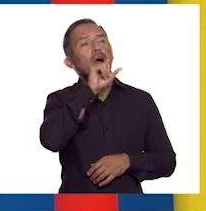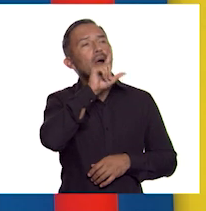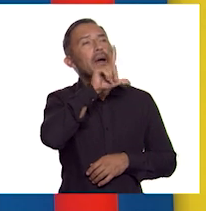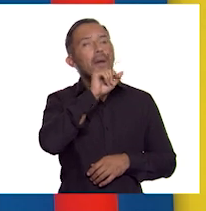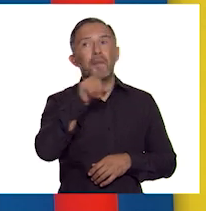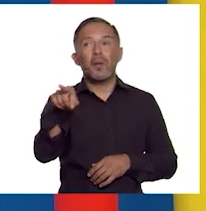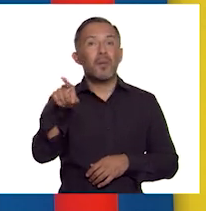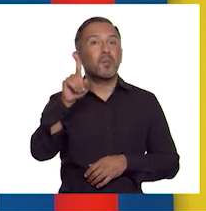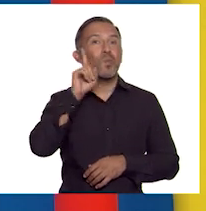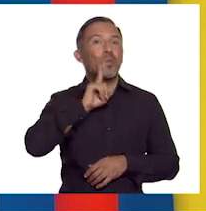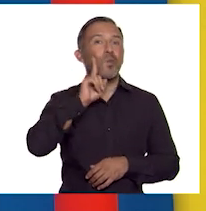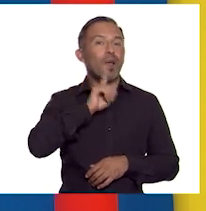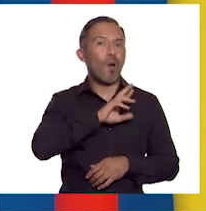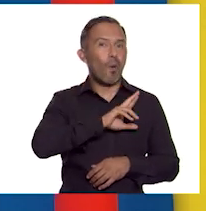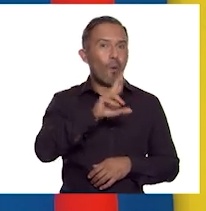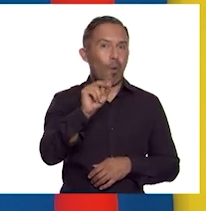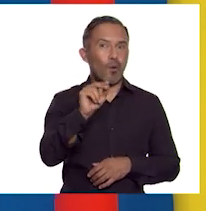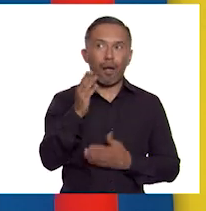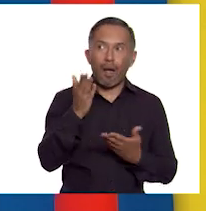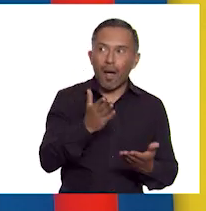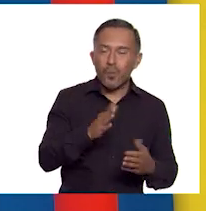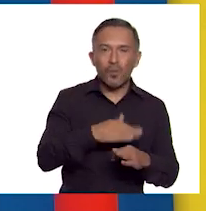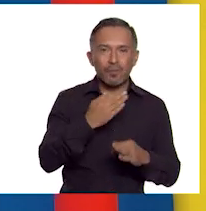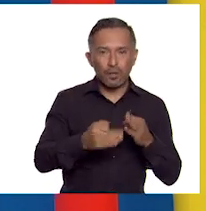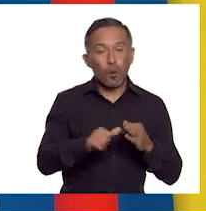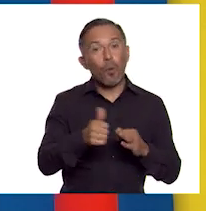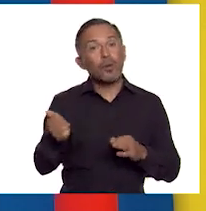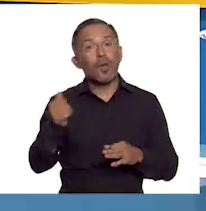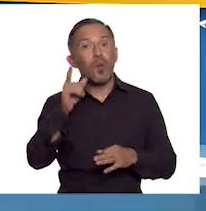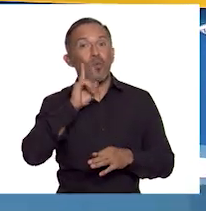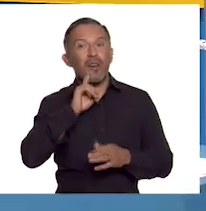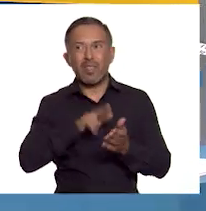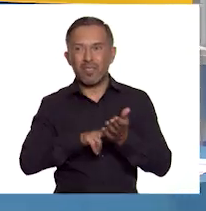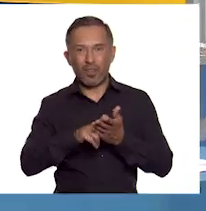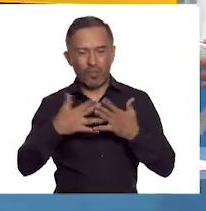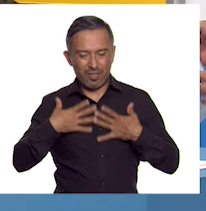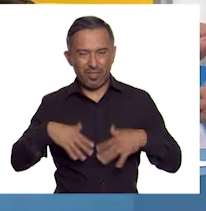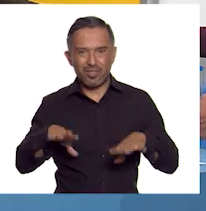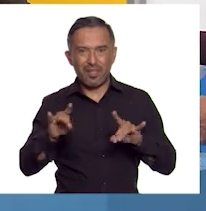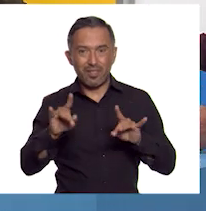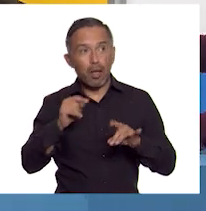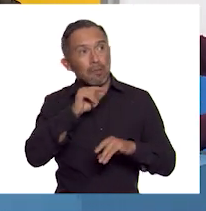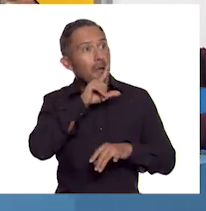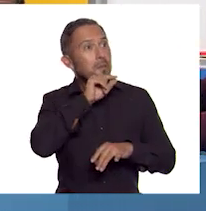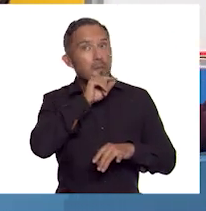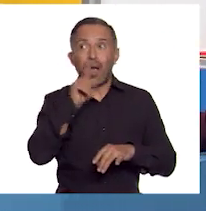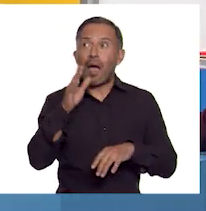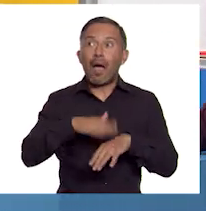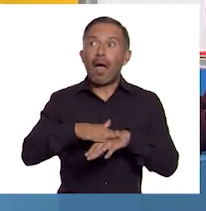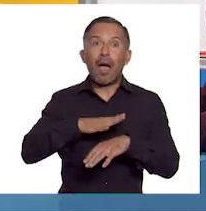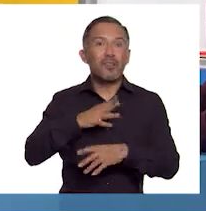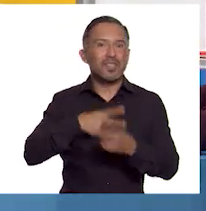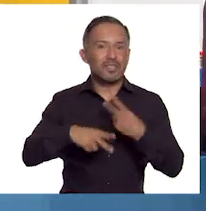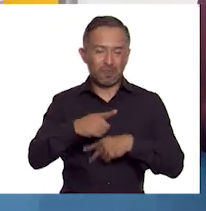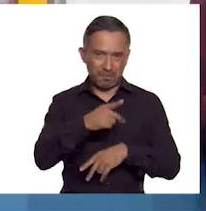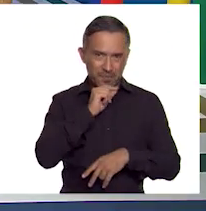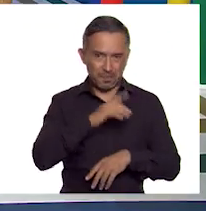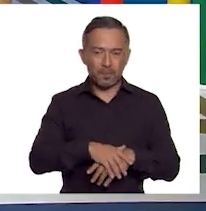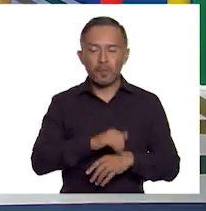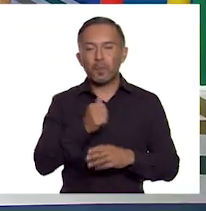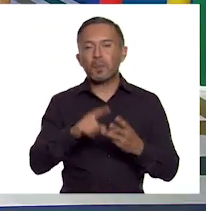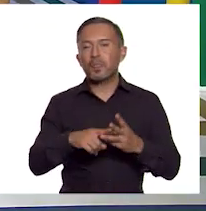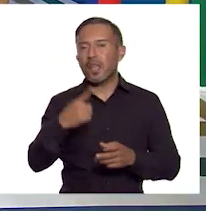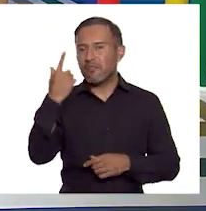doncella de oro y la doncella de pez. Este también está muy fácil. Vamos a pegar este primero. Fea, perezosa,